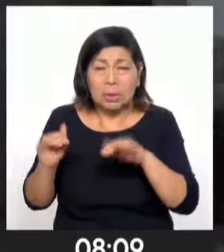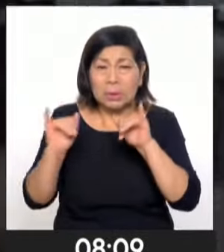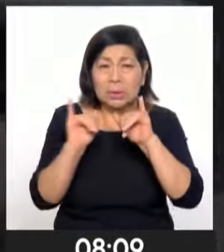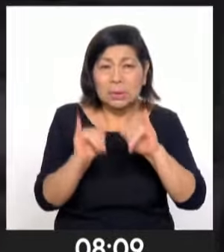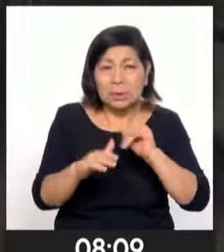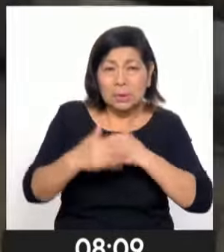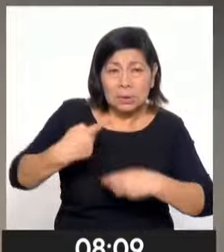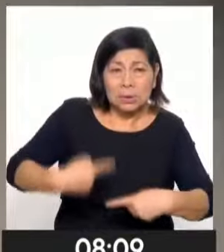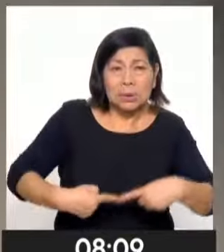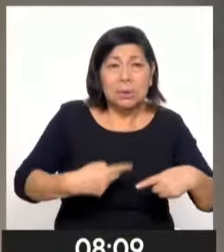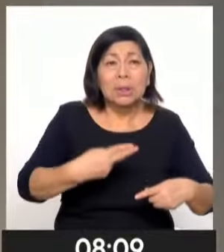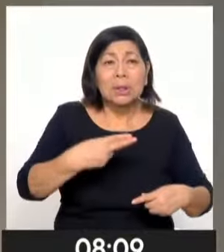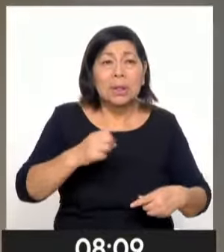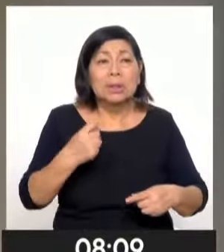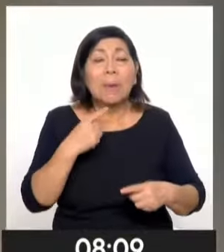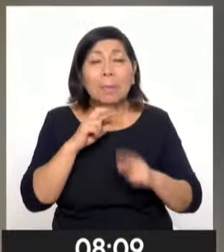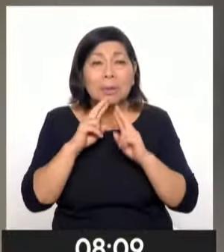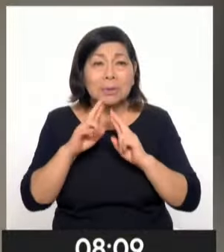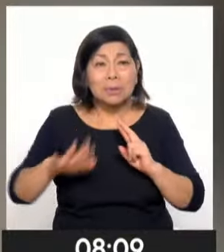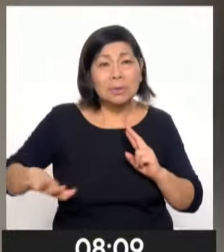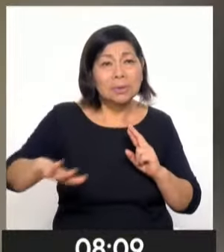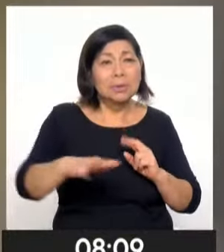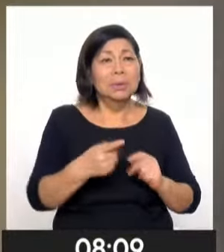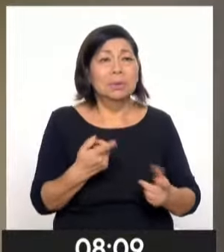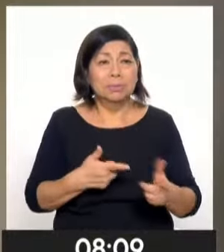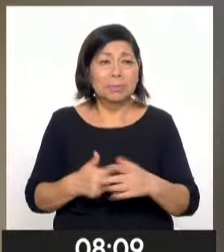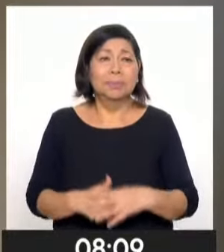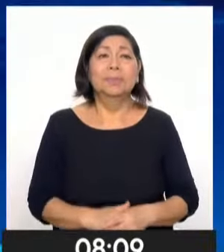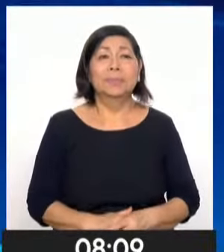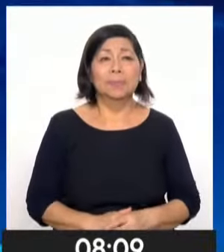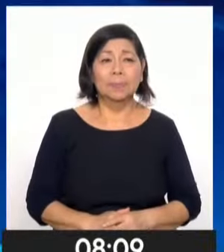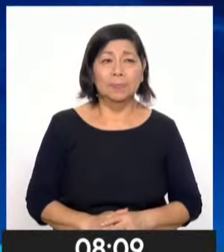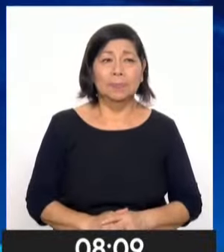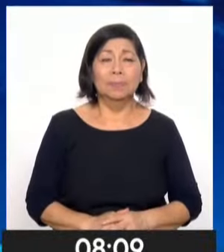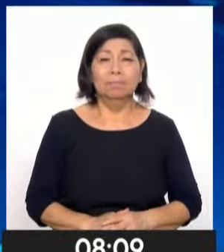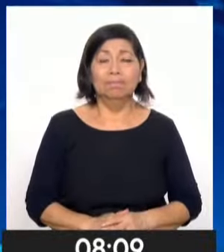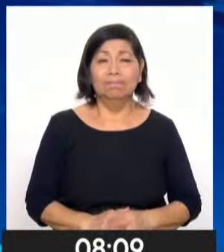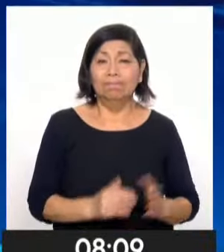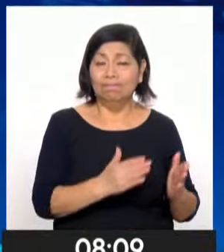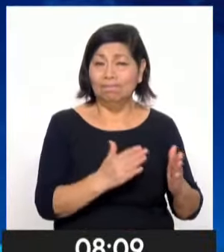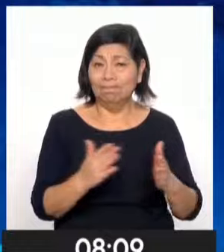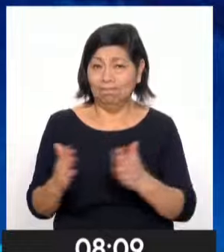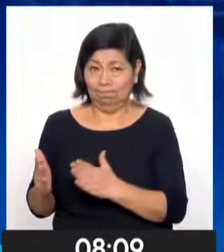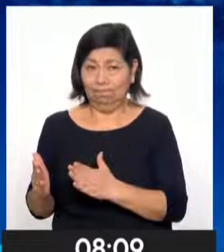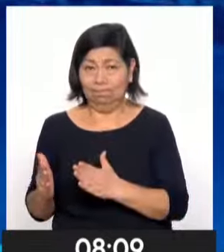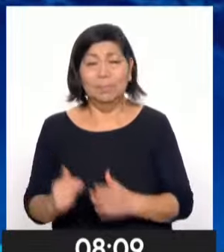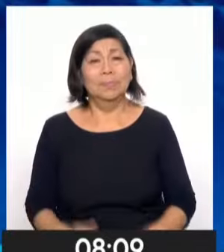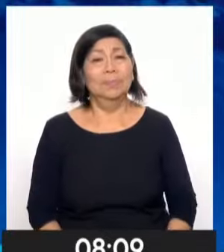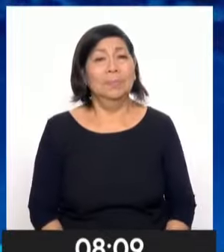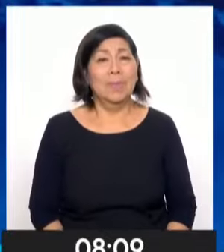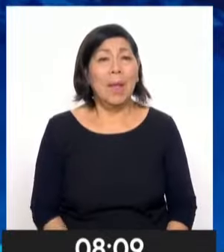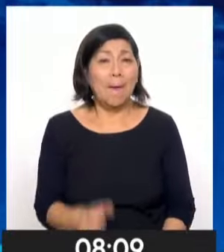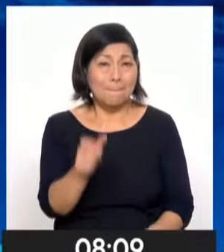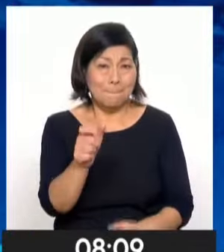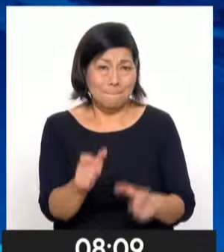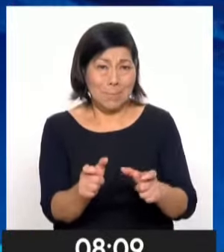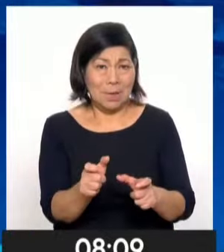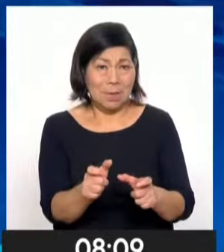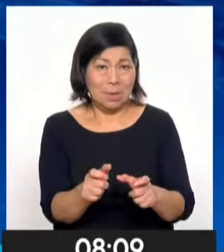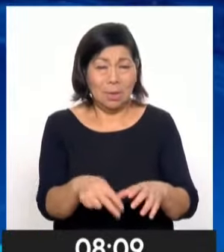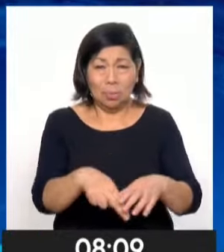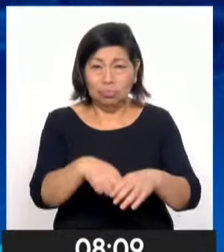en la franja de Gaza para responder la ofensiva. Y tras los ataques que obligaron a miles de civiles a